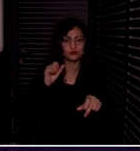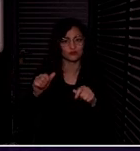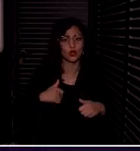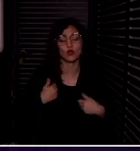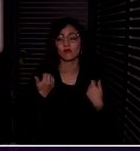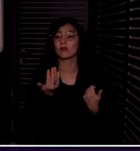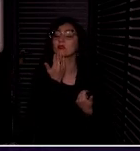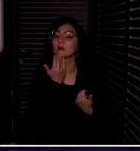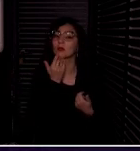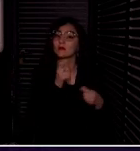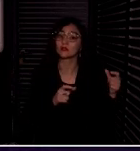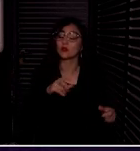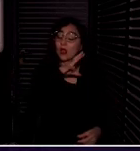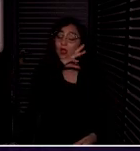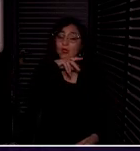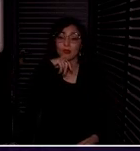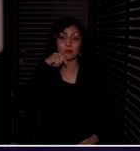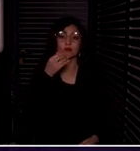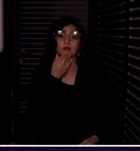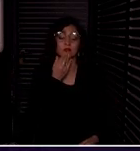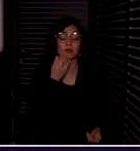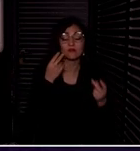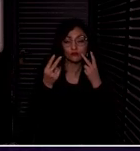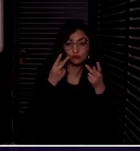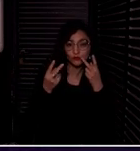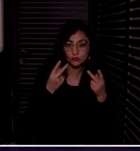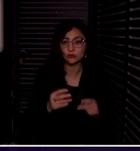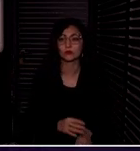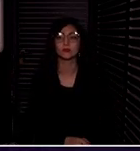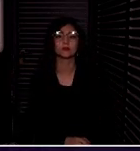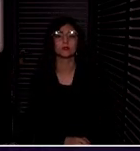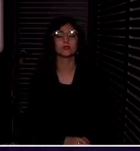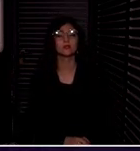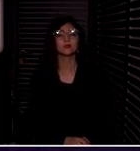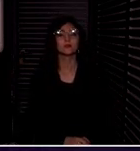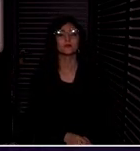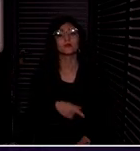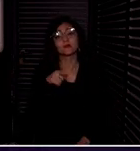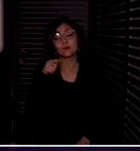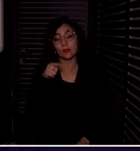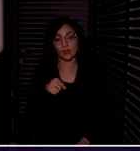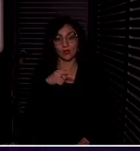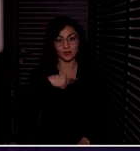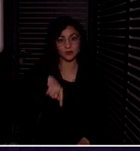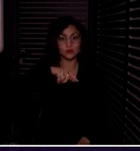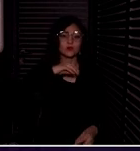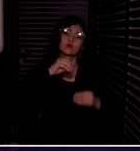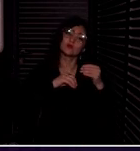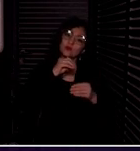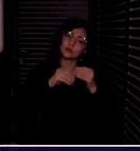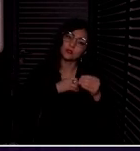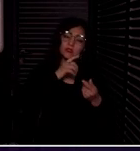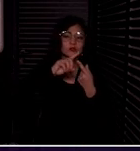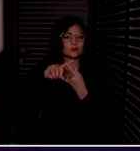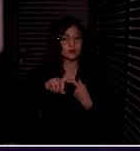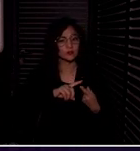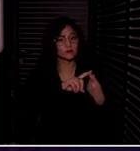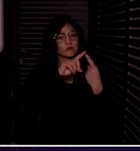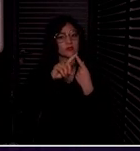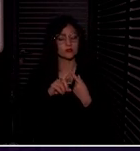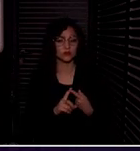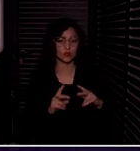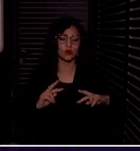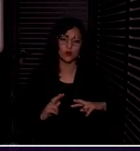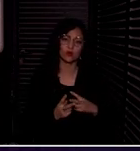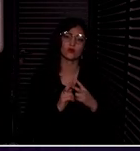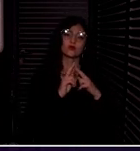jóvenes, sino también de los más adultos en el audiovisual. Y evidentemente sí, ahí tenemos procesos de inmersión, de participación, de